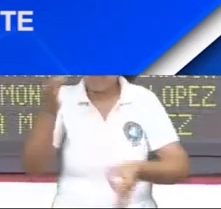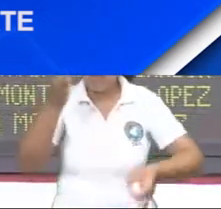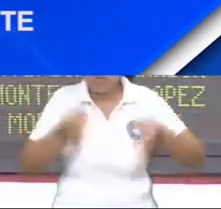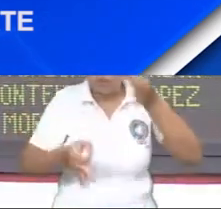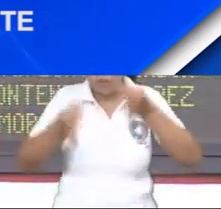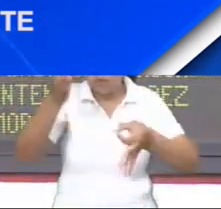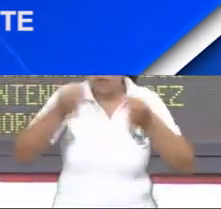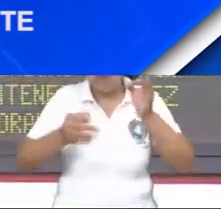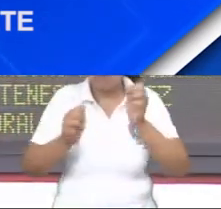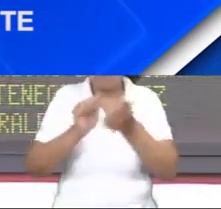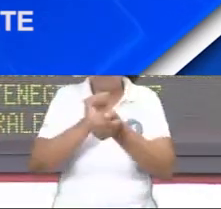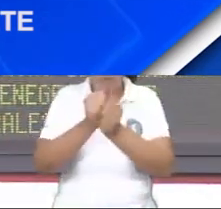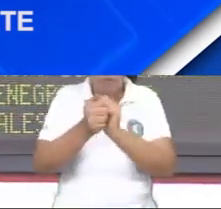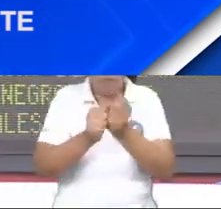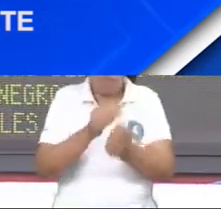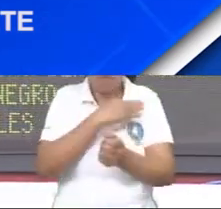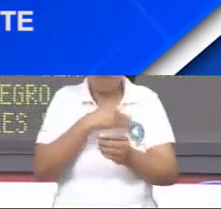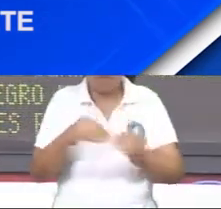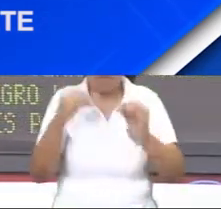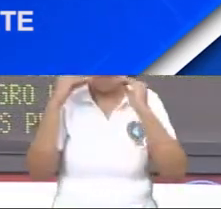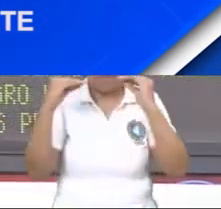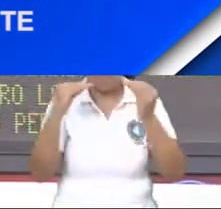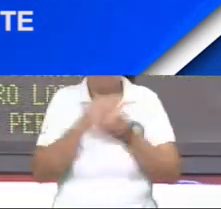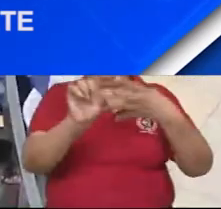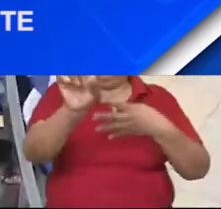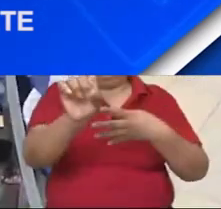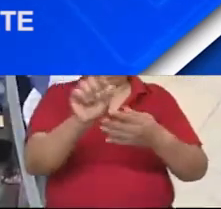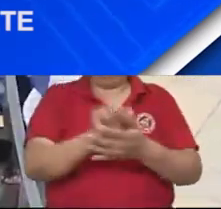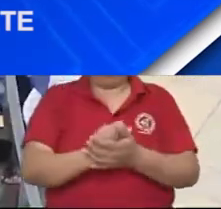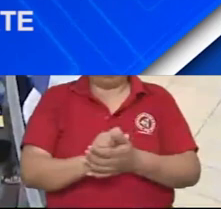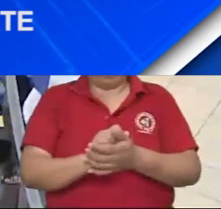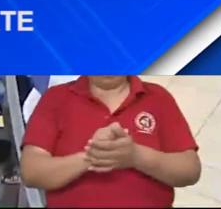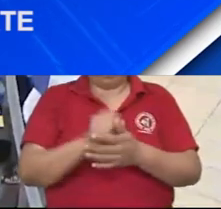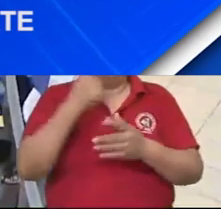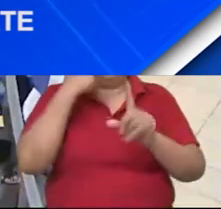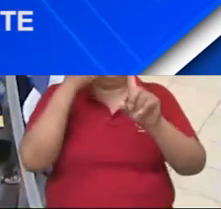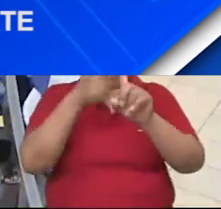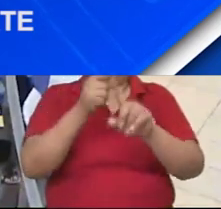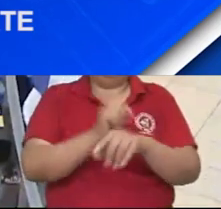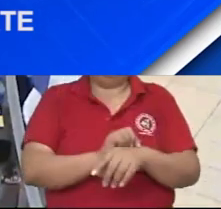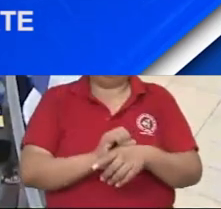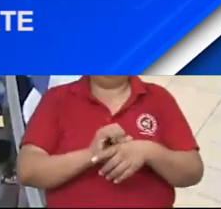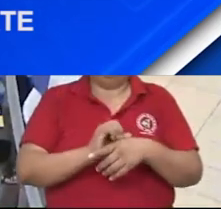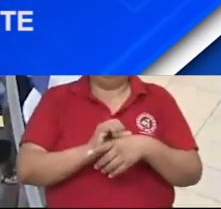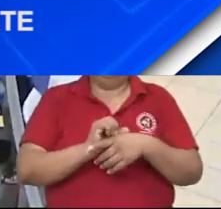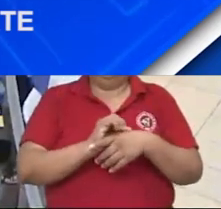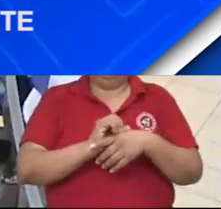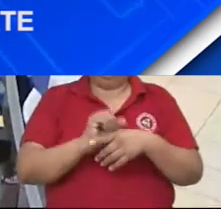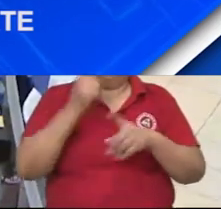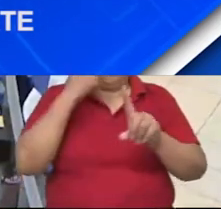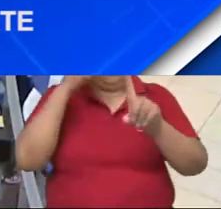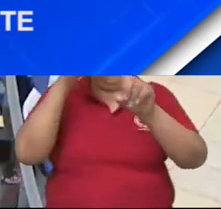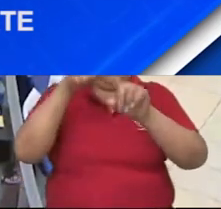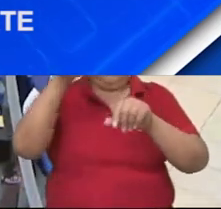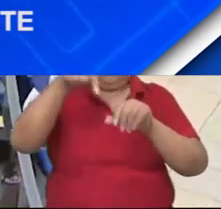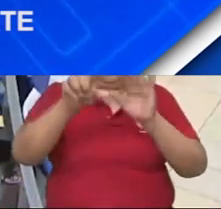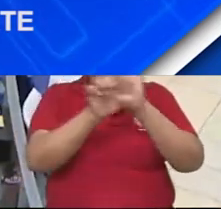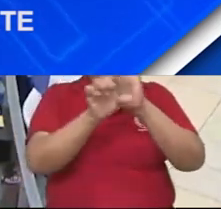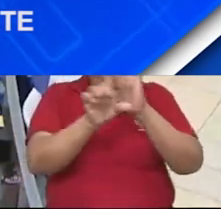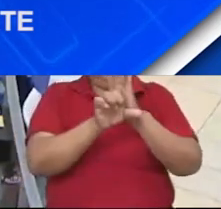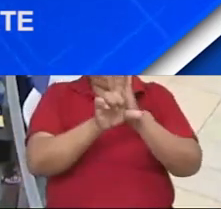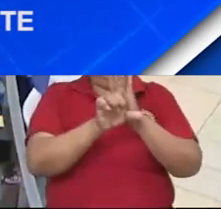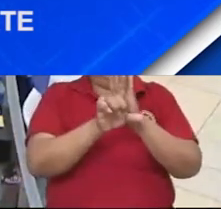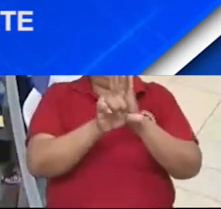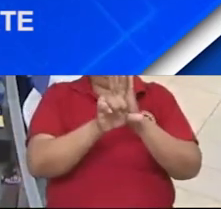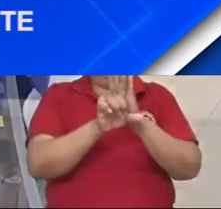jurídico en materia de deporte, educación física y recreación física. Asimismo, dieron a conocer que dicho digesto ya